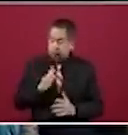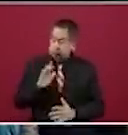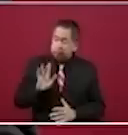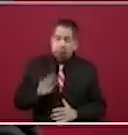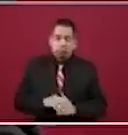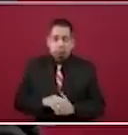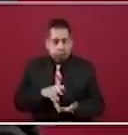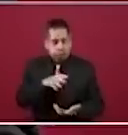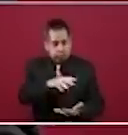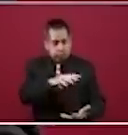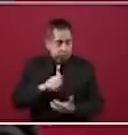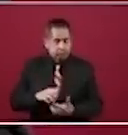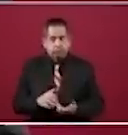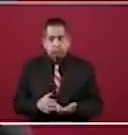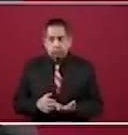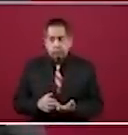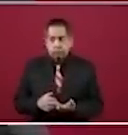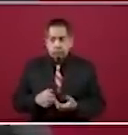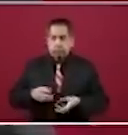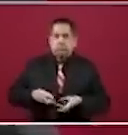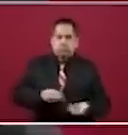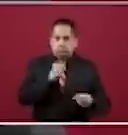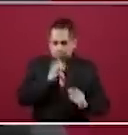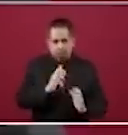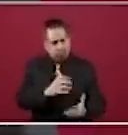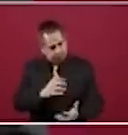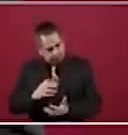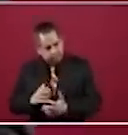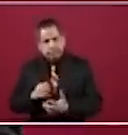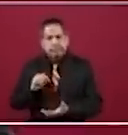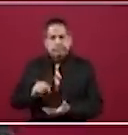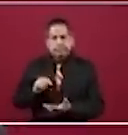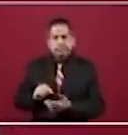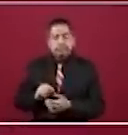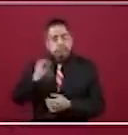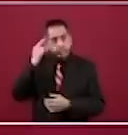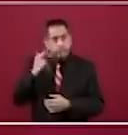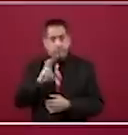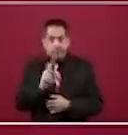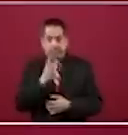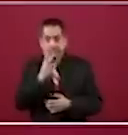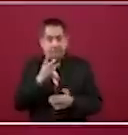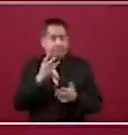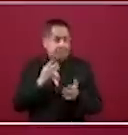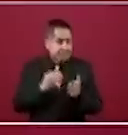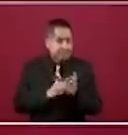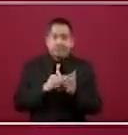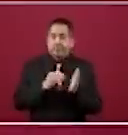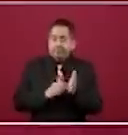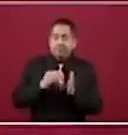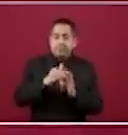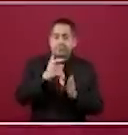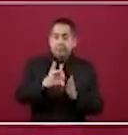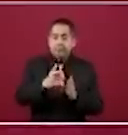de ahorro. Nos ahorramos los 33,000 millones de